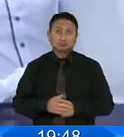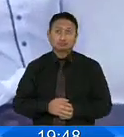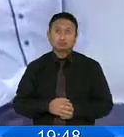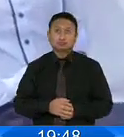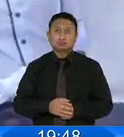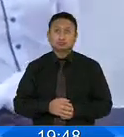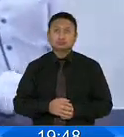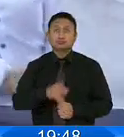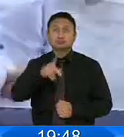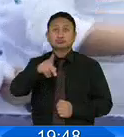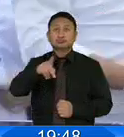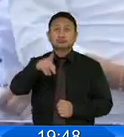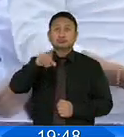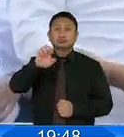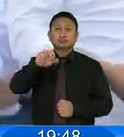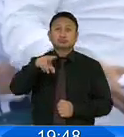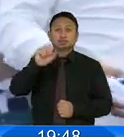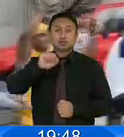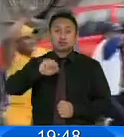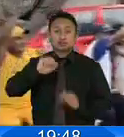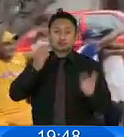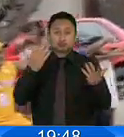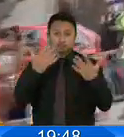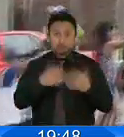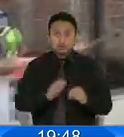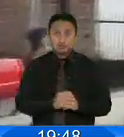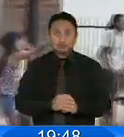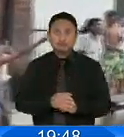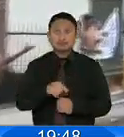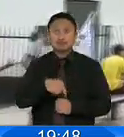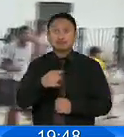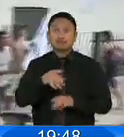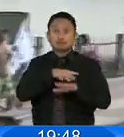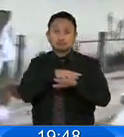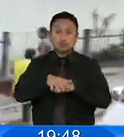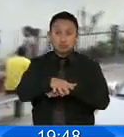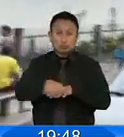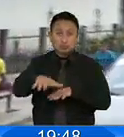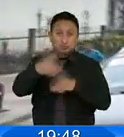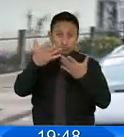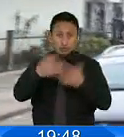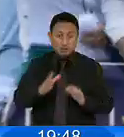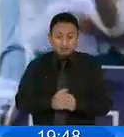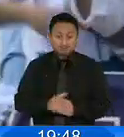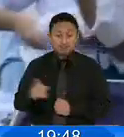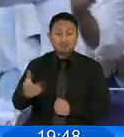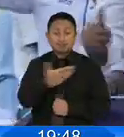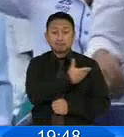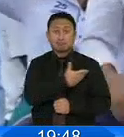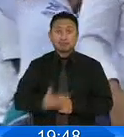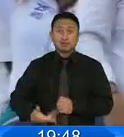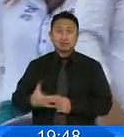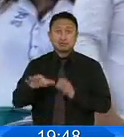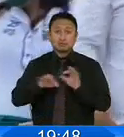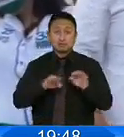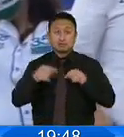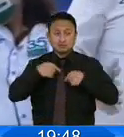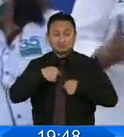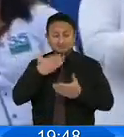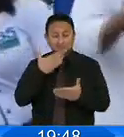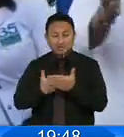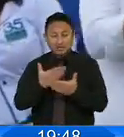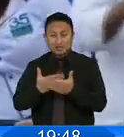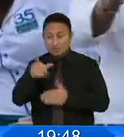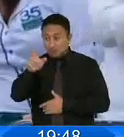Jimena Peña, de Alianza País, cerró su campaña electoral en la provincia de Los Ríos. La aspirante a la presidencia indicó que se siente agradecida por el